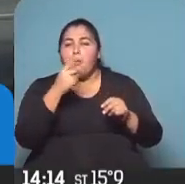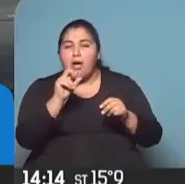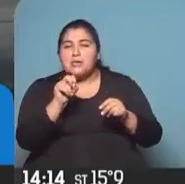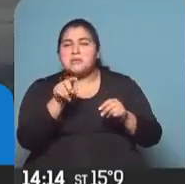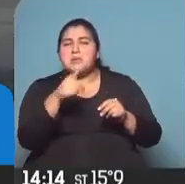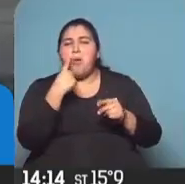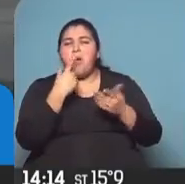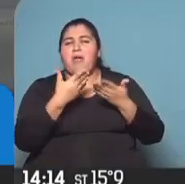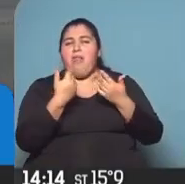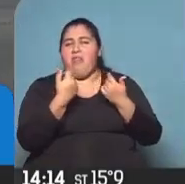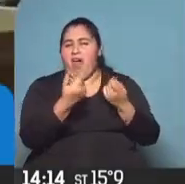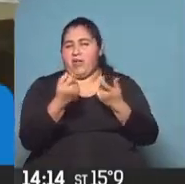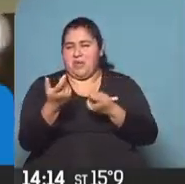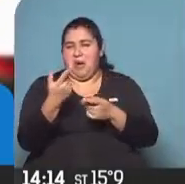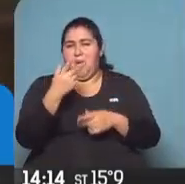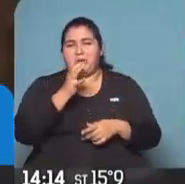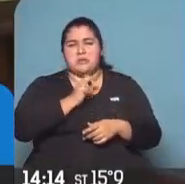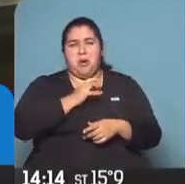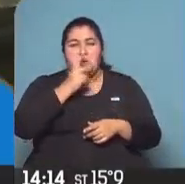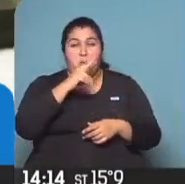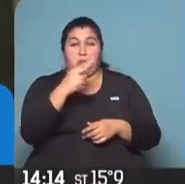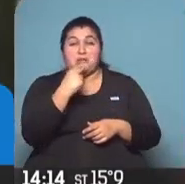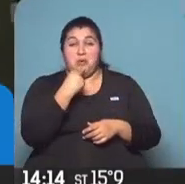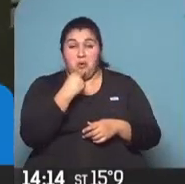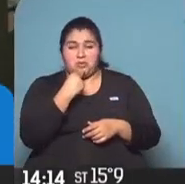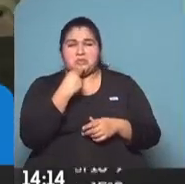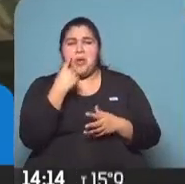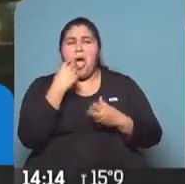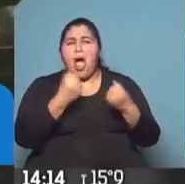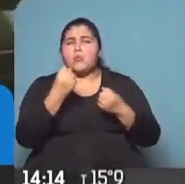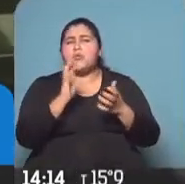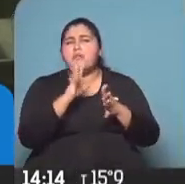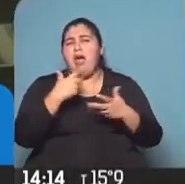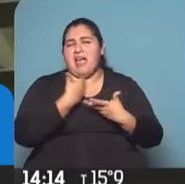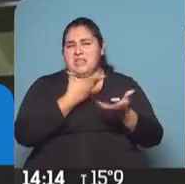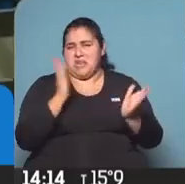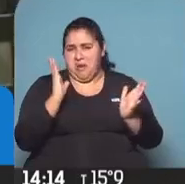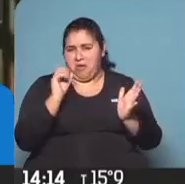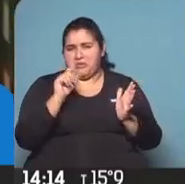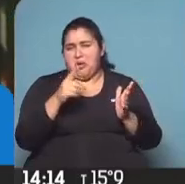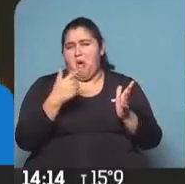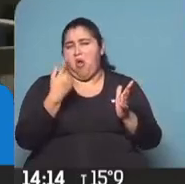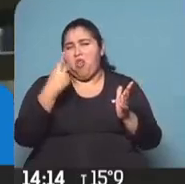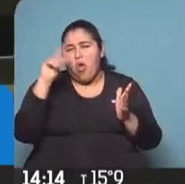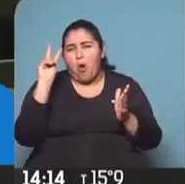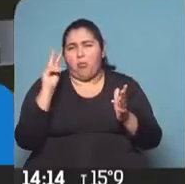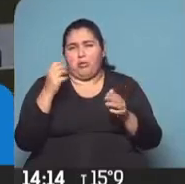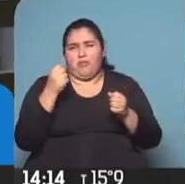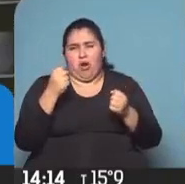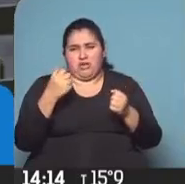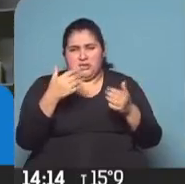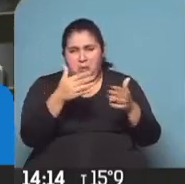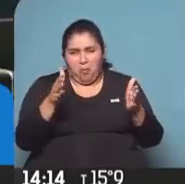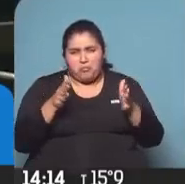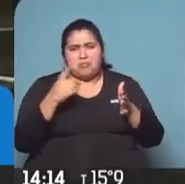provistos a la fuerza en el año los pilones vehículo de nuestro general poseen doble tracción y brindan la capacidad del